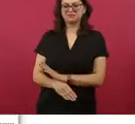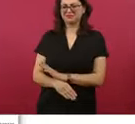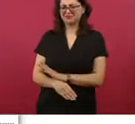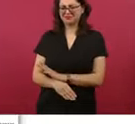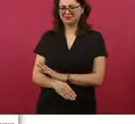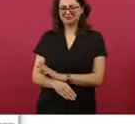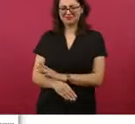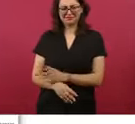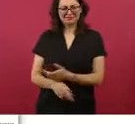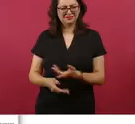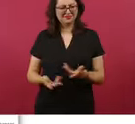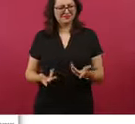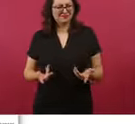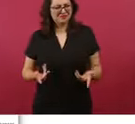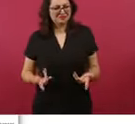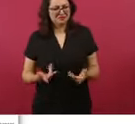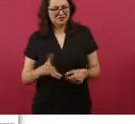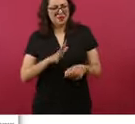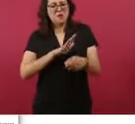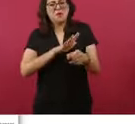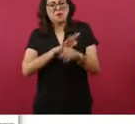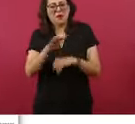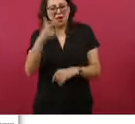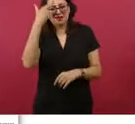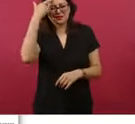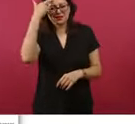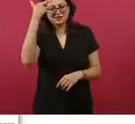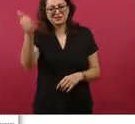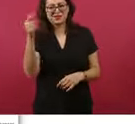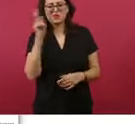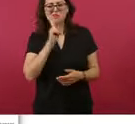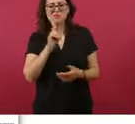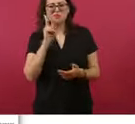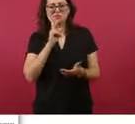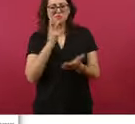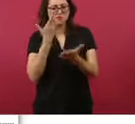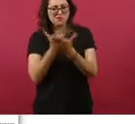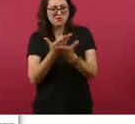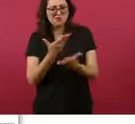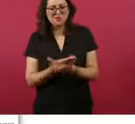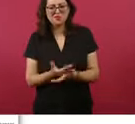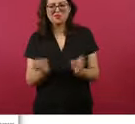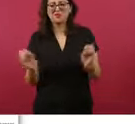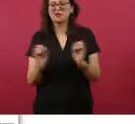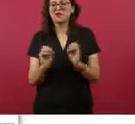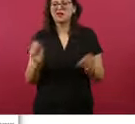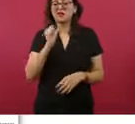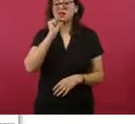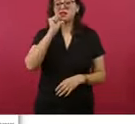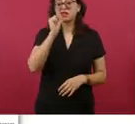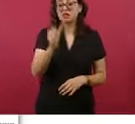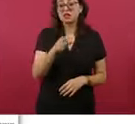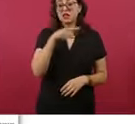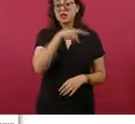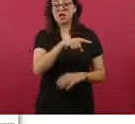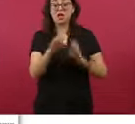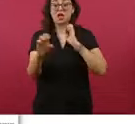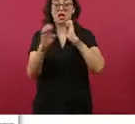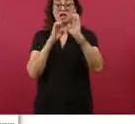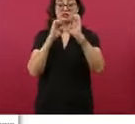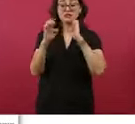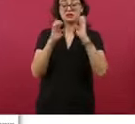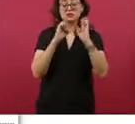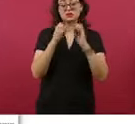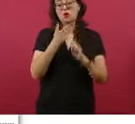sin datos que avalaran el título, el diario publica una entrevista con un supuesto experto que critica con